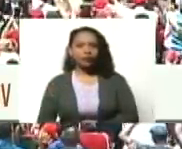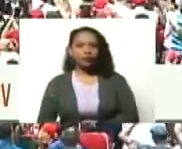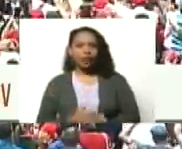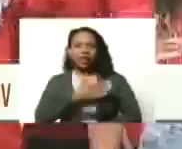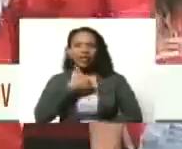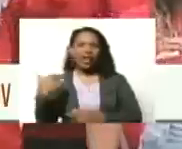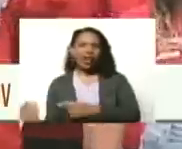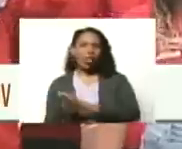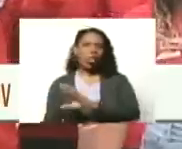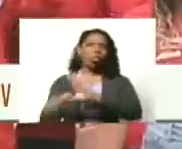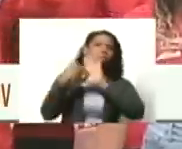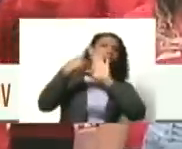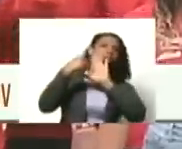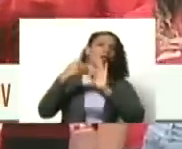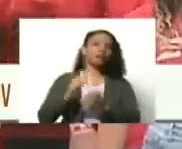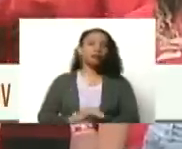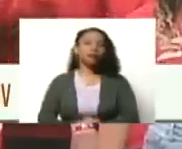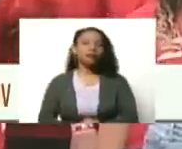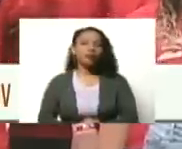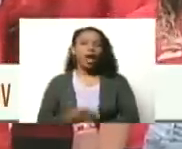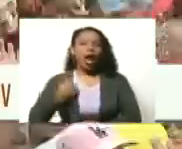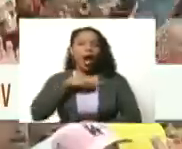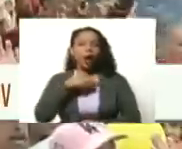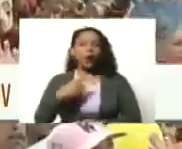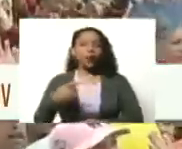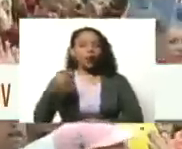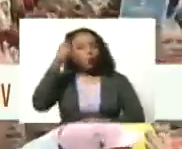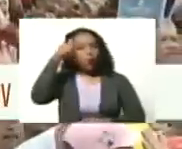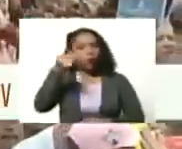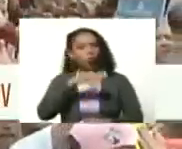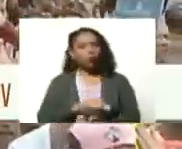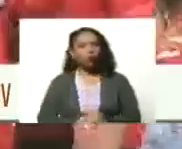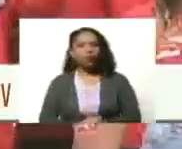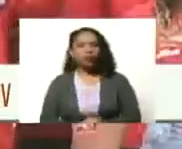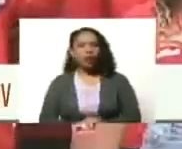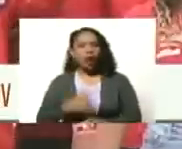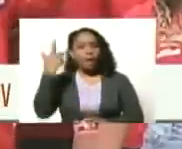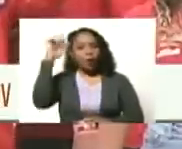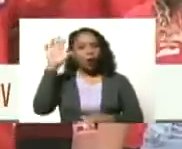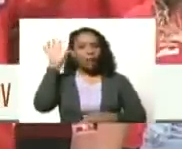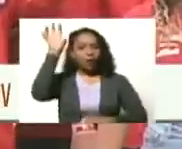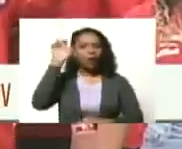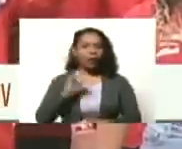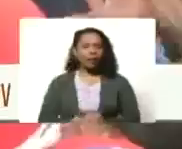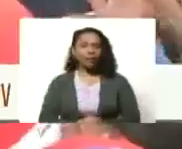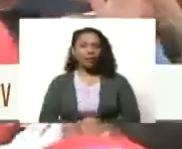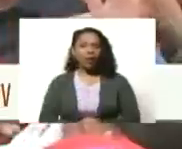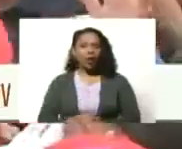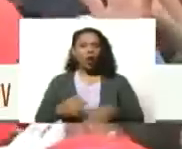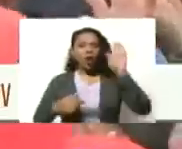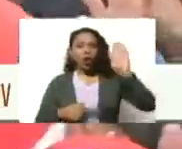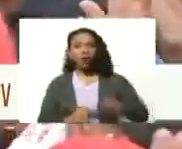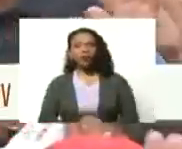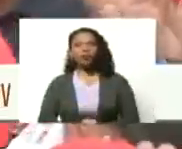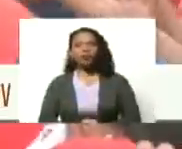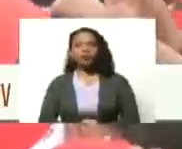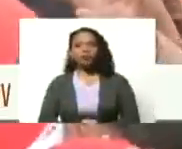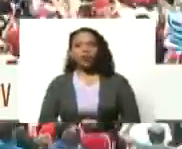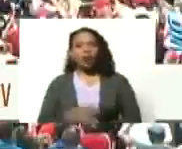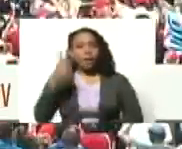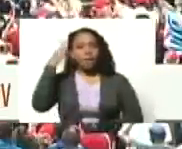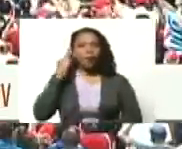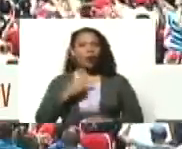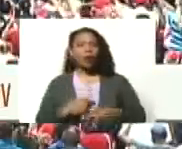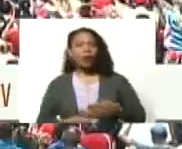quieren imponer a nuestro pueblo. Por la patria, lo juro. Por